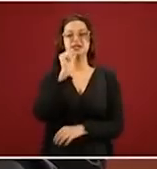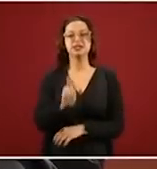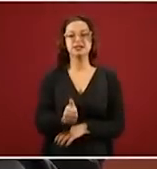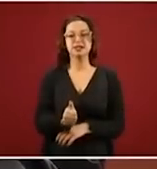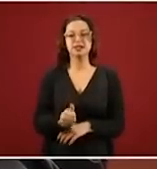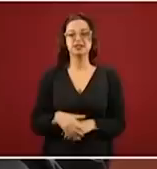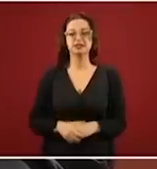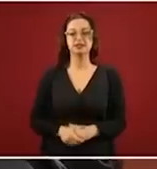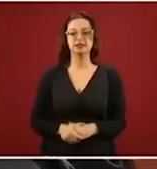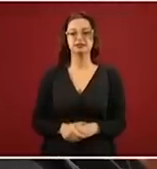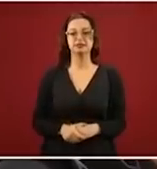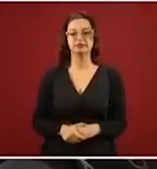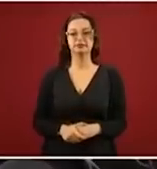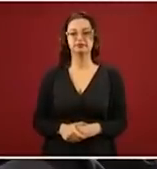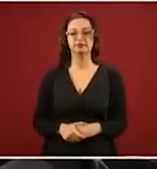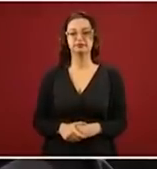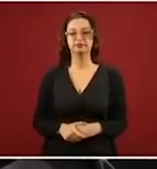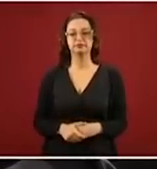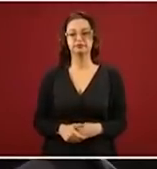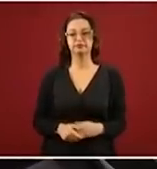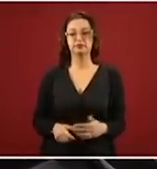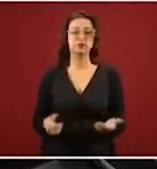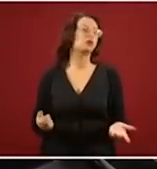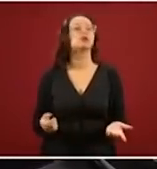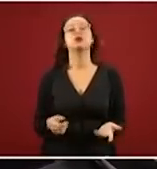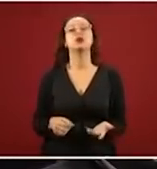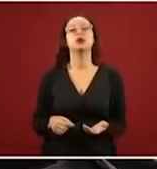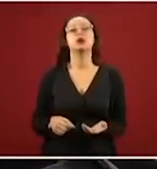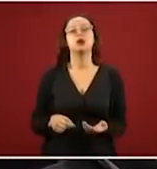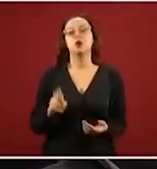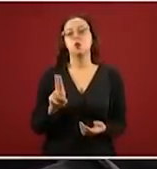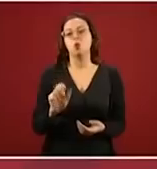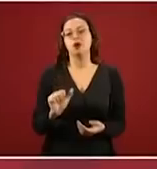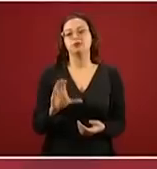la universidad por ejemplo de la ciudad de mexico